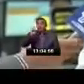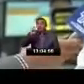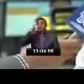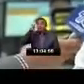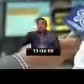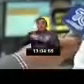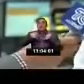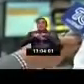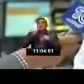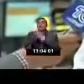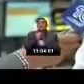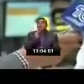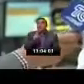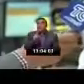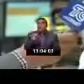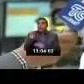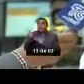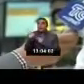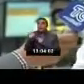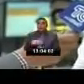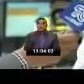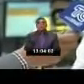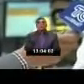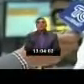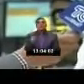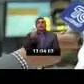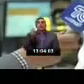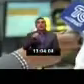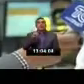sigue activado porque no necesariamente se requiere un estado de excepción para